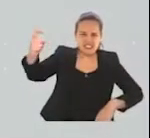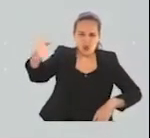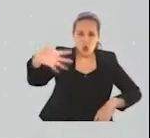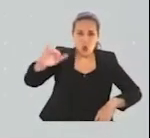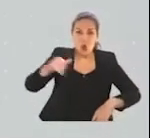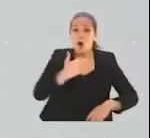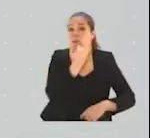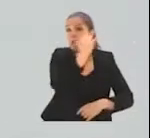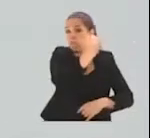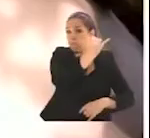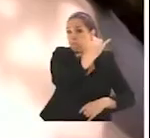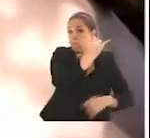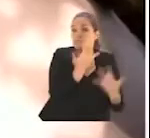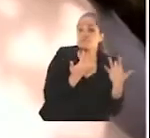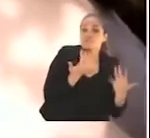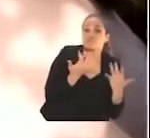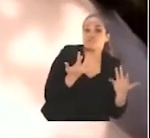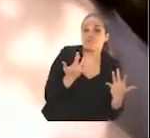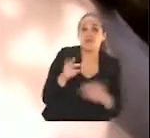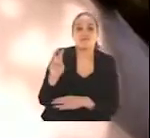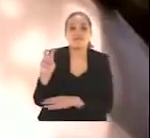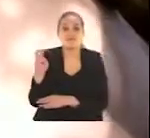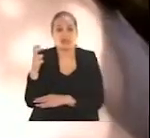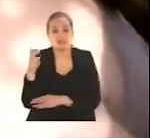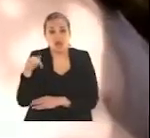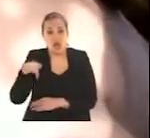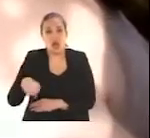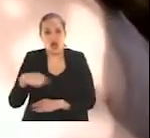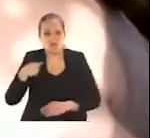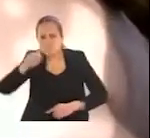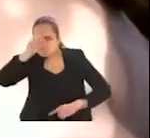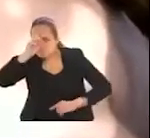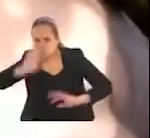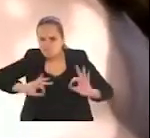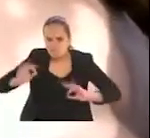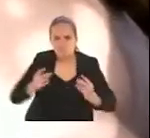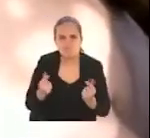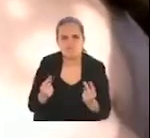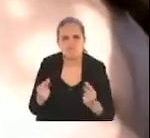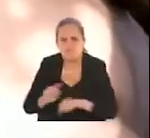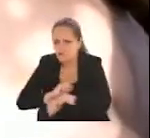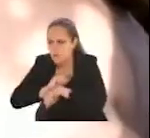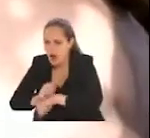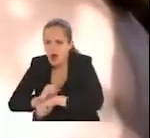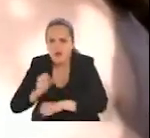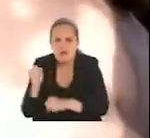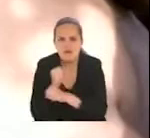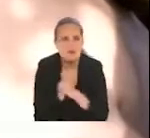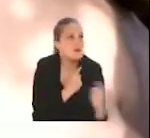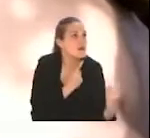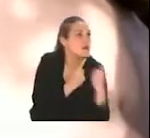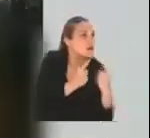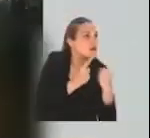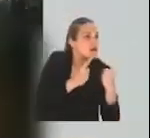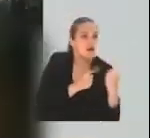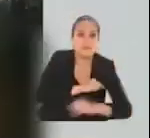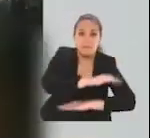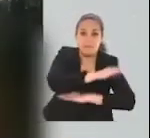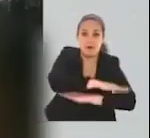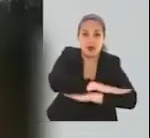en ese sentido de la fiscalía ha sido también muy diligente había un trabajo muy importante con él